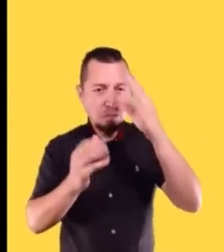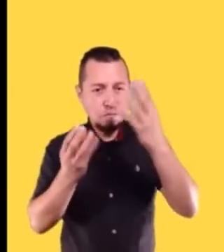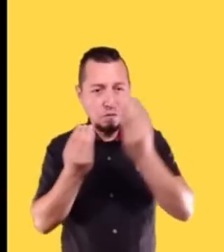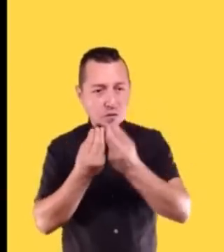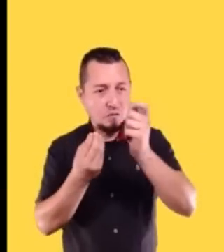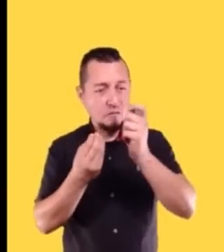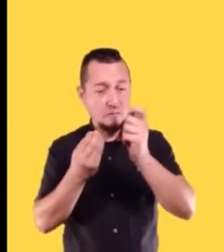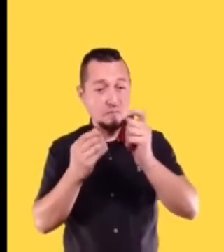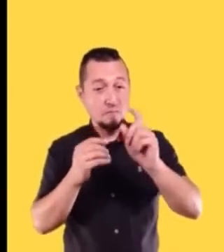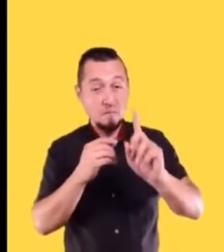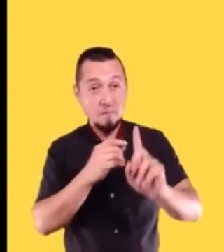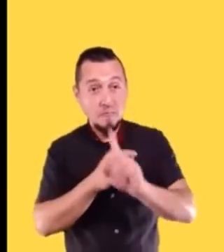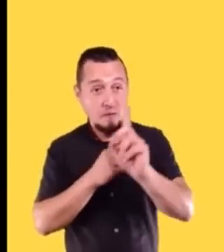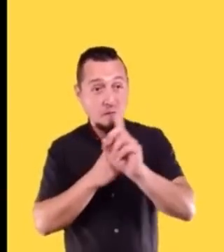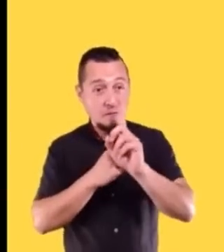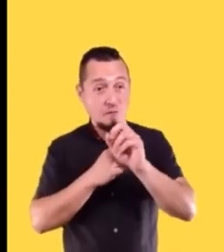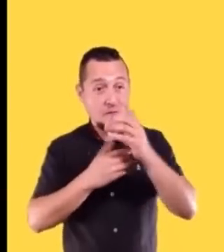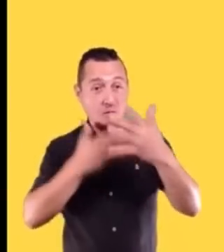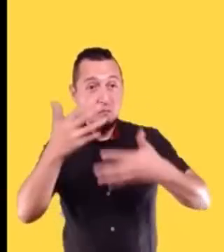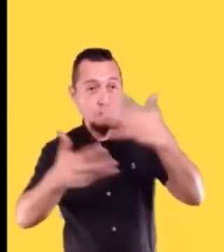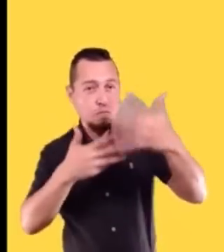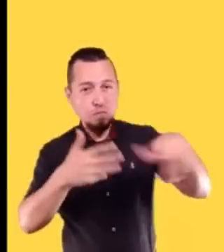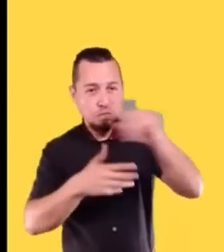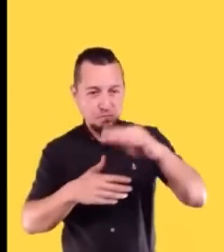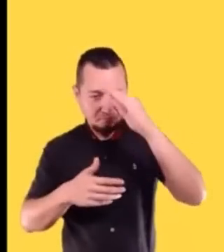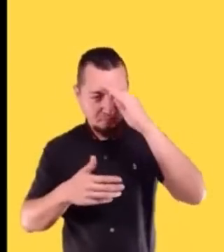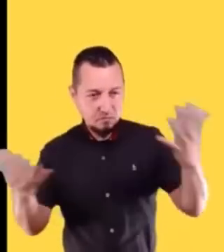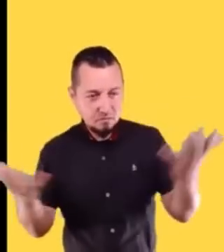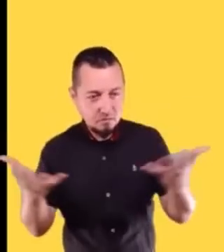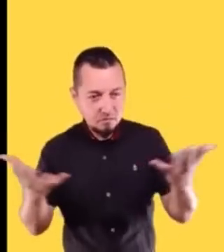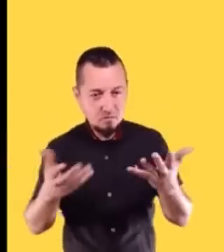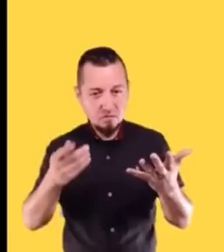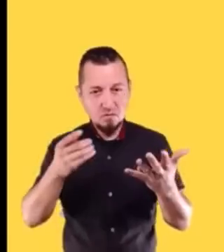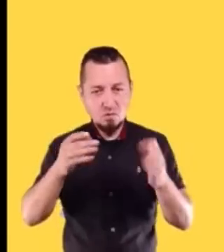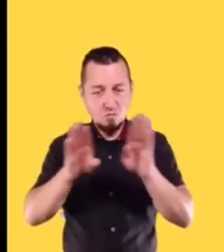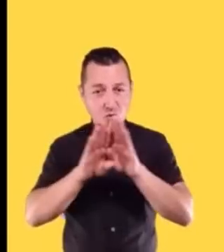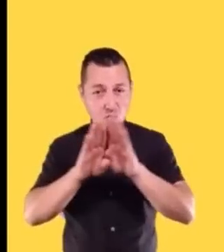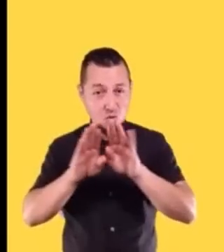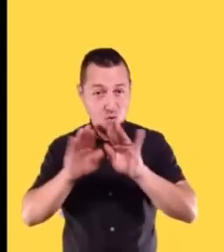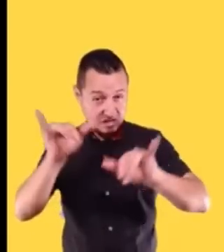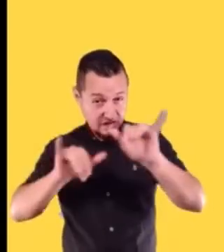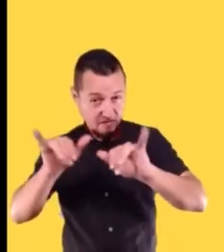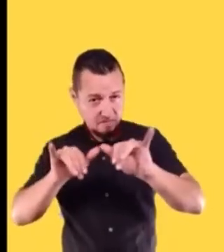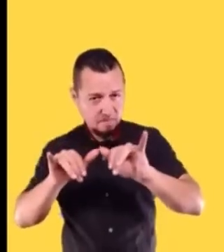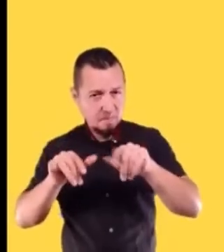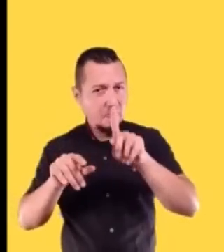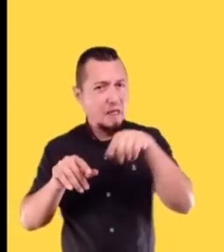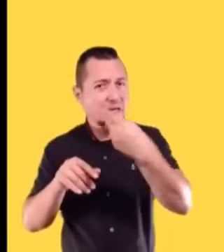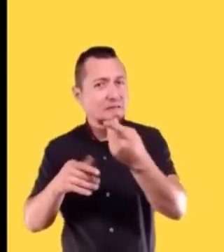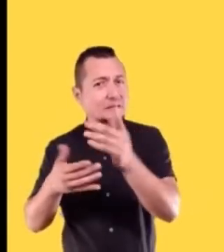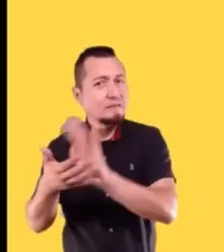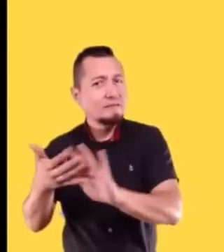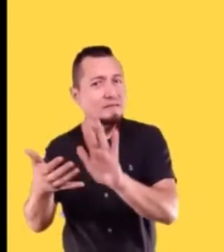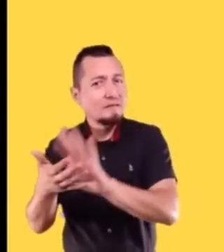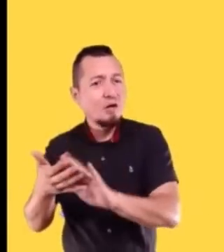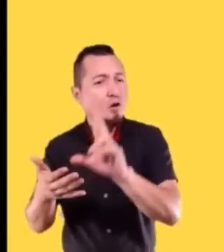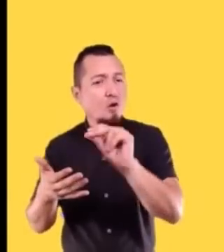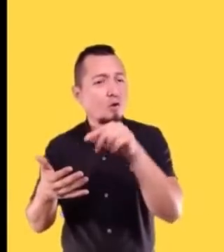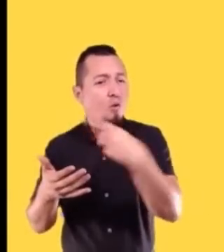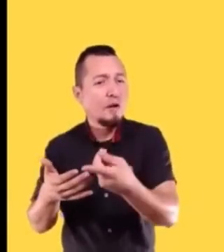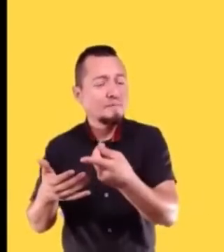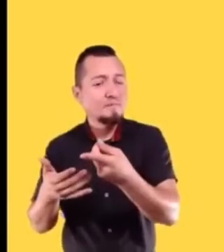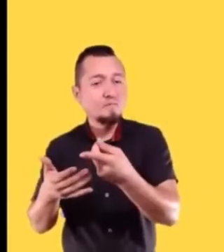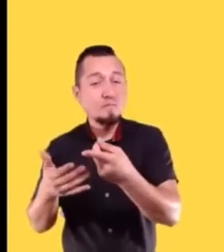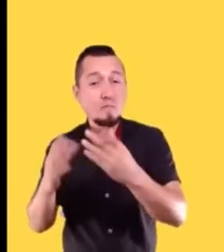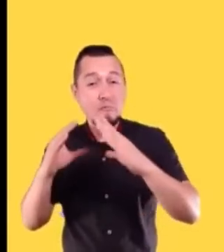no es un asunto que esté abordado en un sentido científico. Es una lectura, es un tema de lectura. Y la verdad es que yo